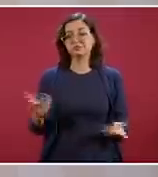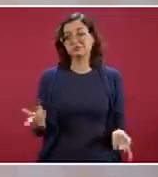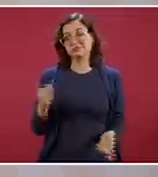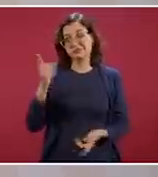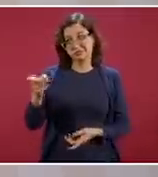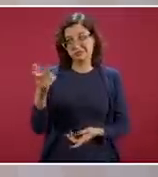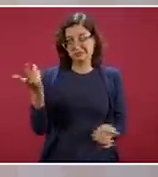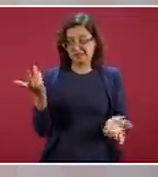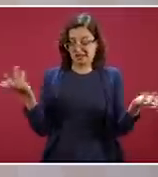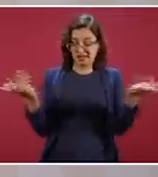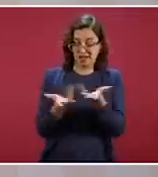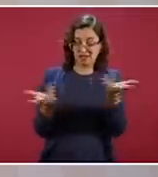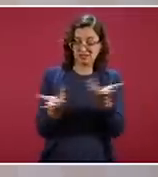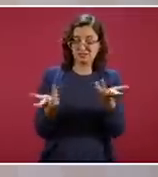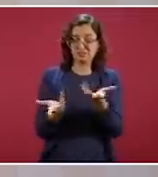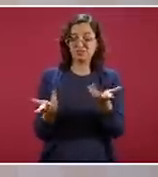prácticas